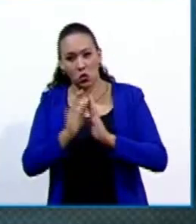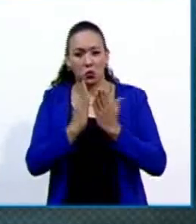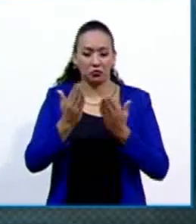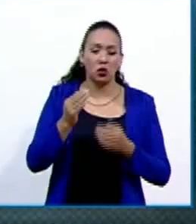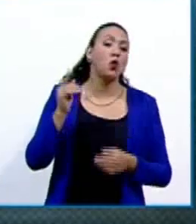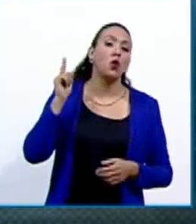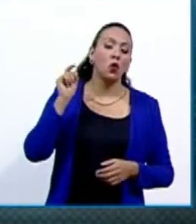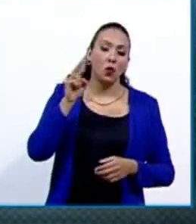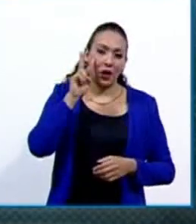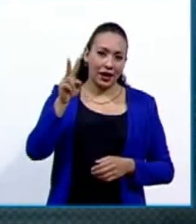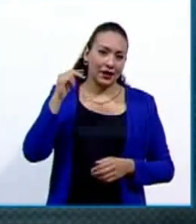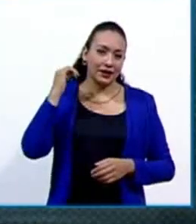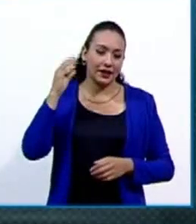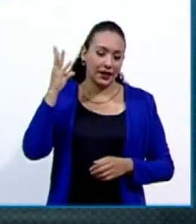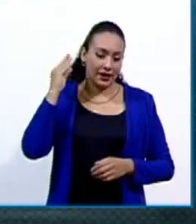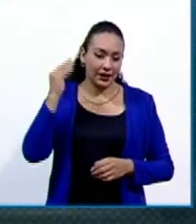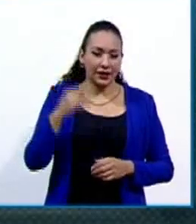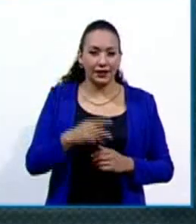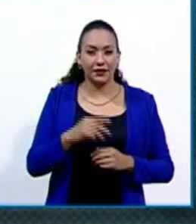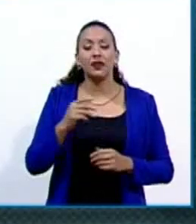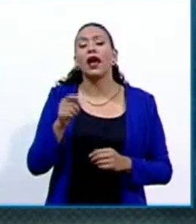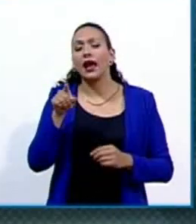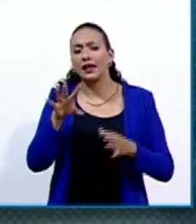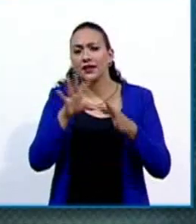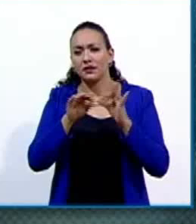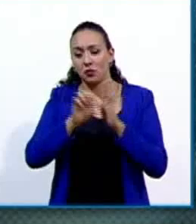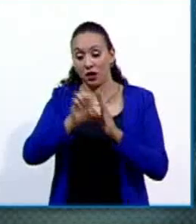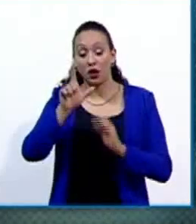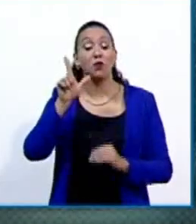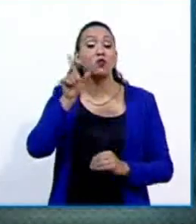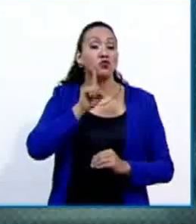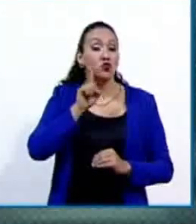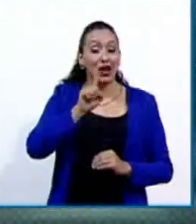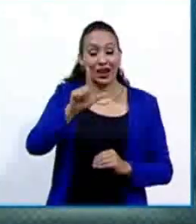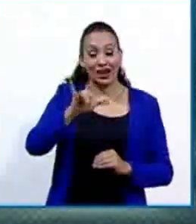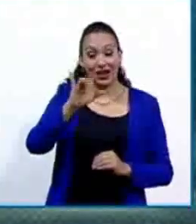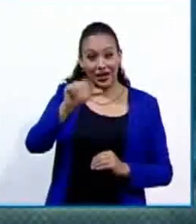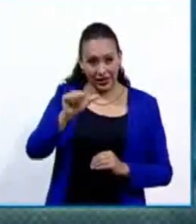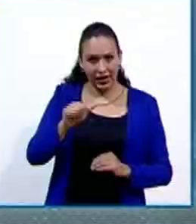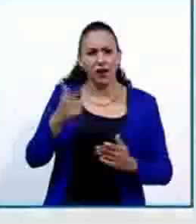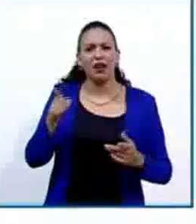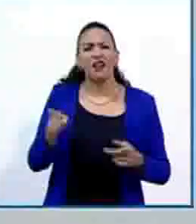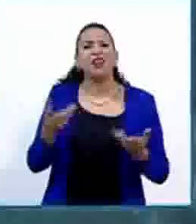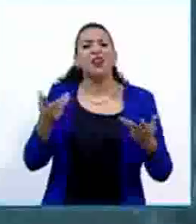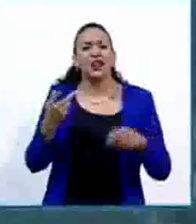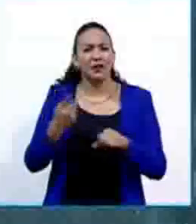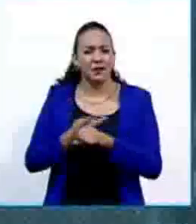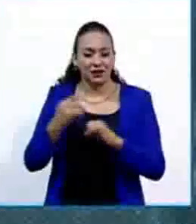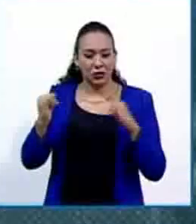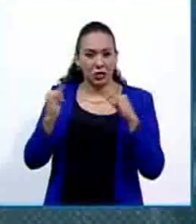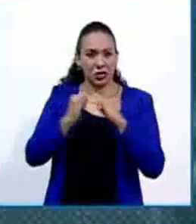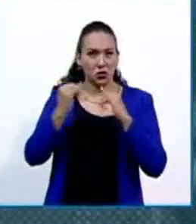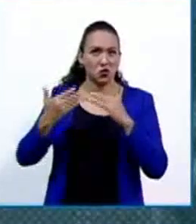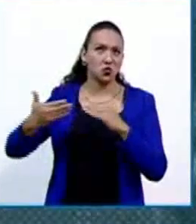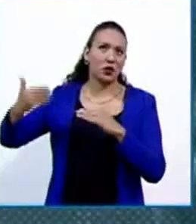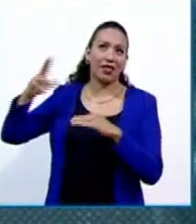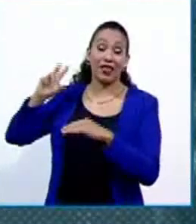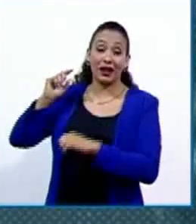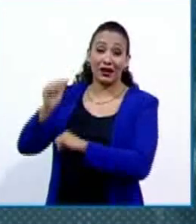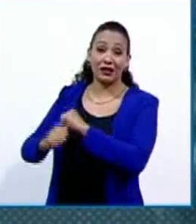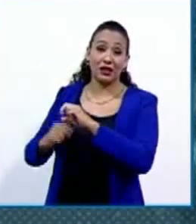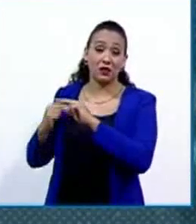Lilia Mónica López Benítez destaca los avances logrados a 30 años de la creación de esta institución, especialmente